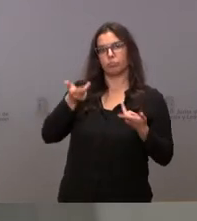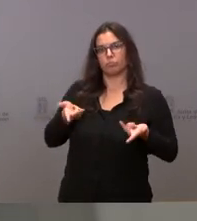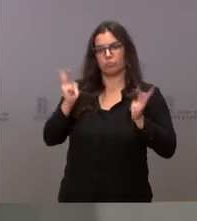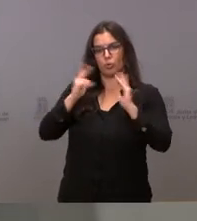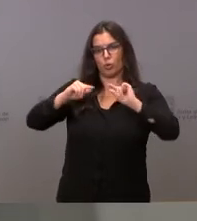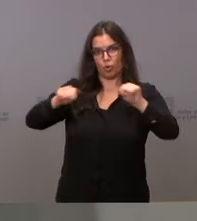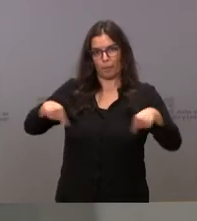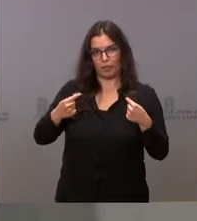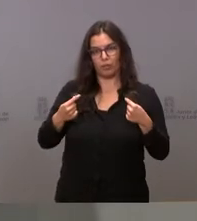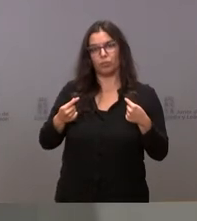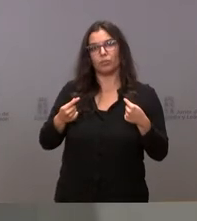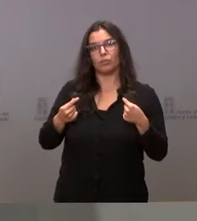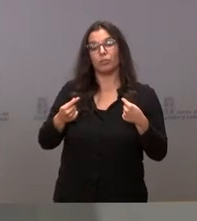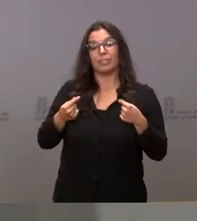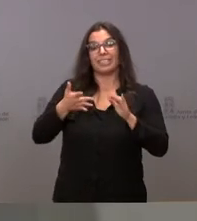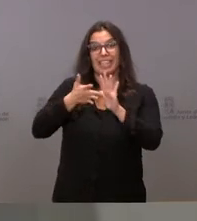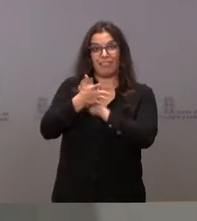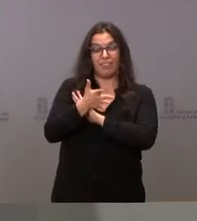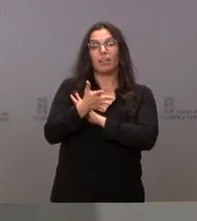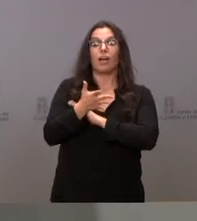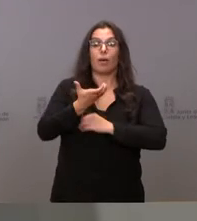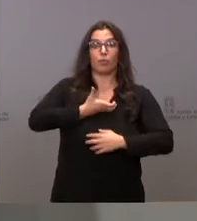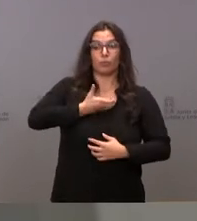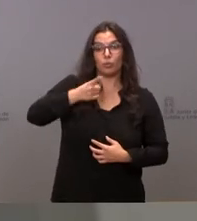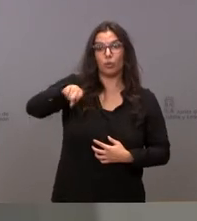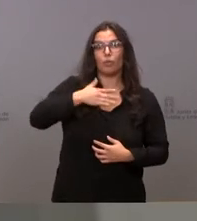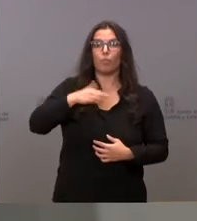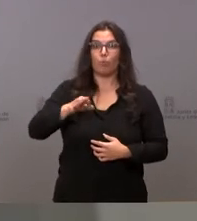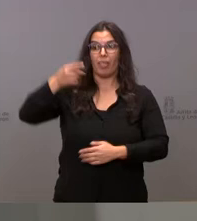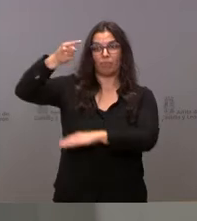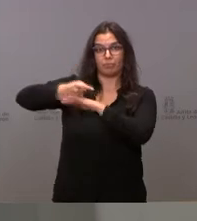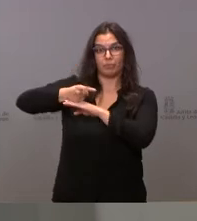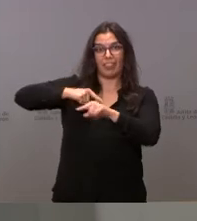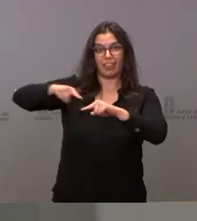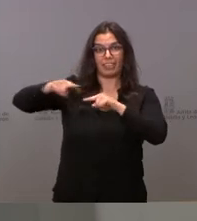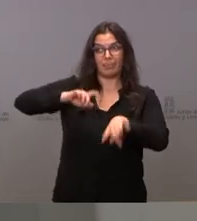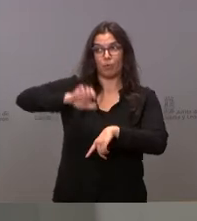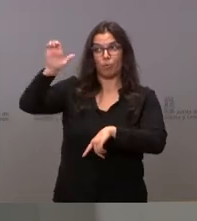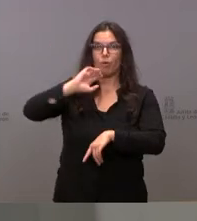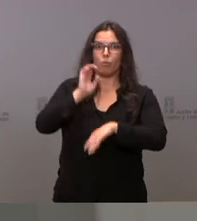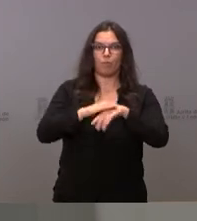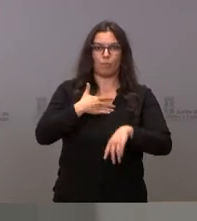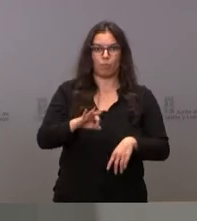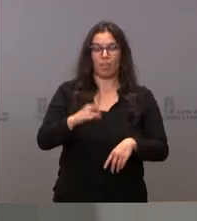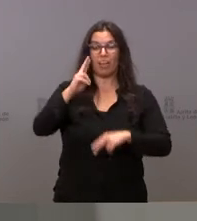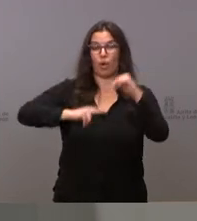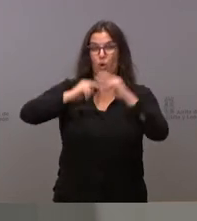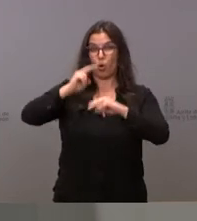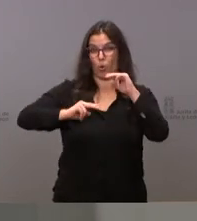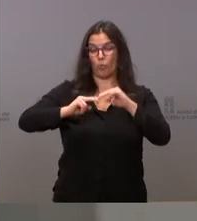de este convenio, que va a permitir al municipio cumplir con las obligaciones impuestas por la directiva europea. El coste de la obra es